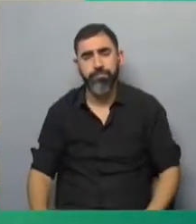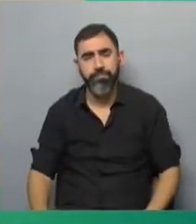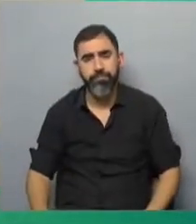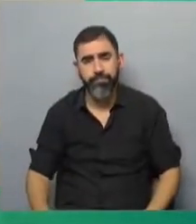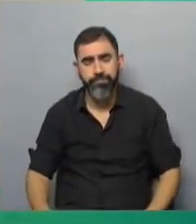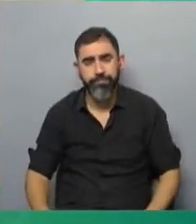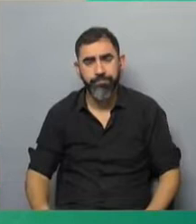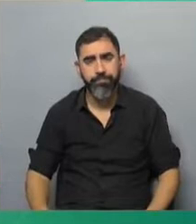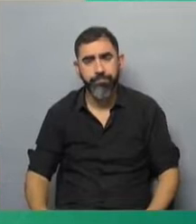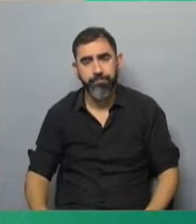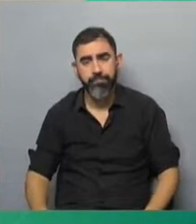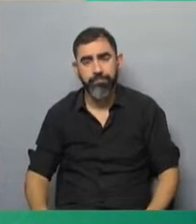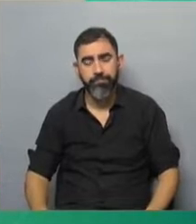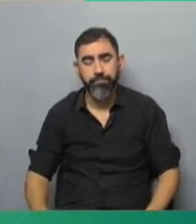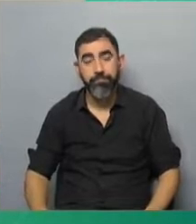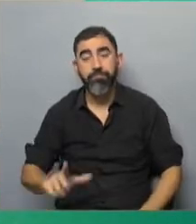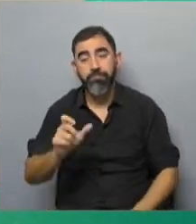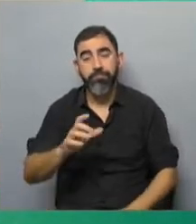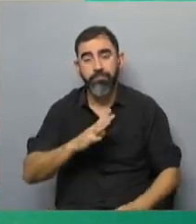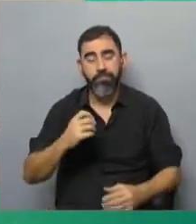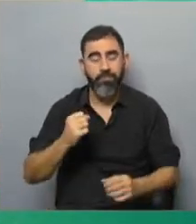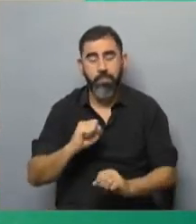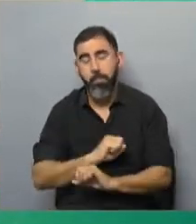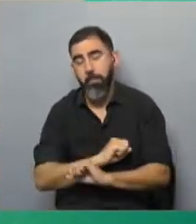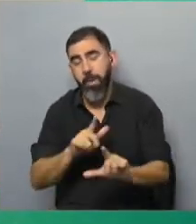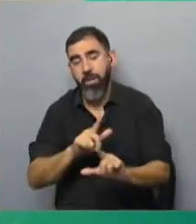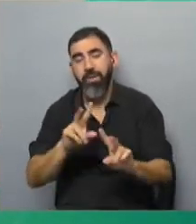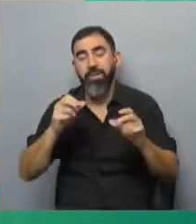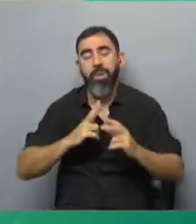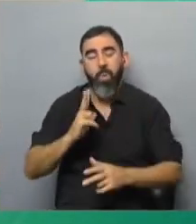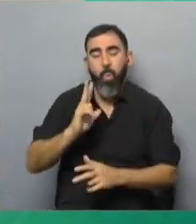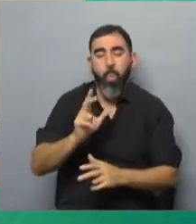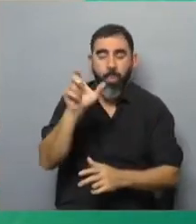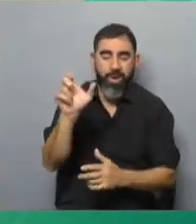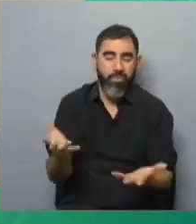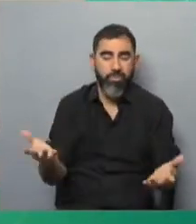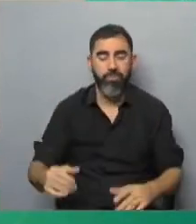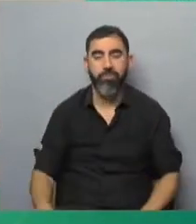evidentemente, bueno, deja también mucho que desear por la parte humana también, ¿no?